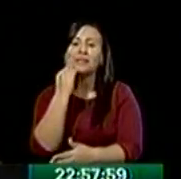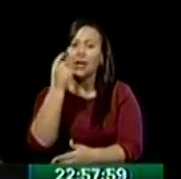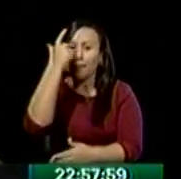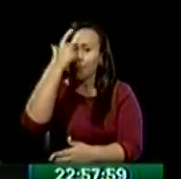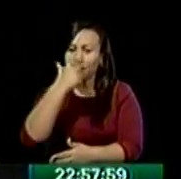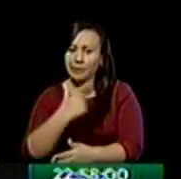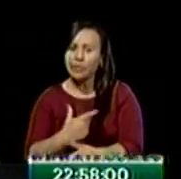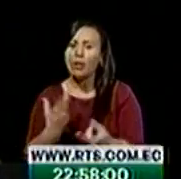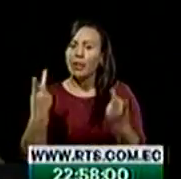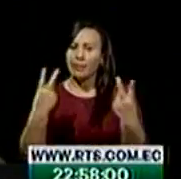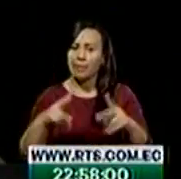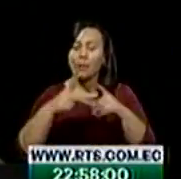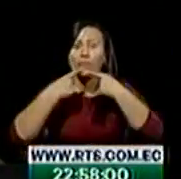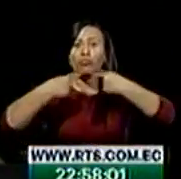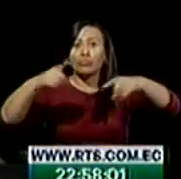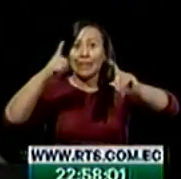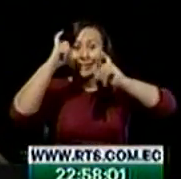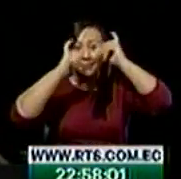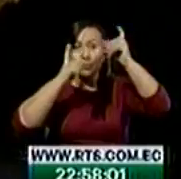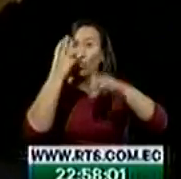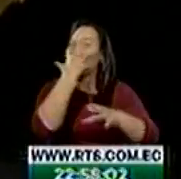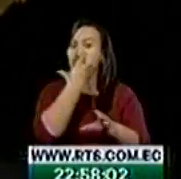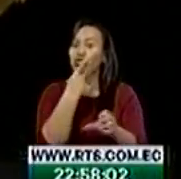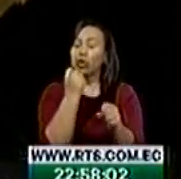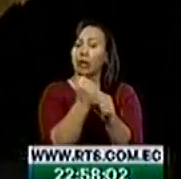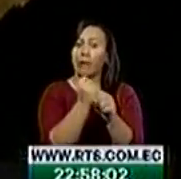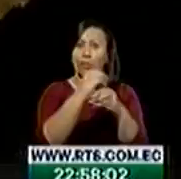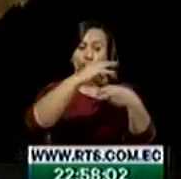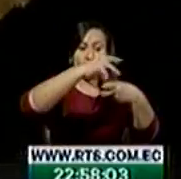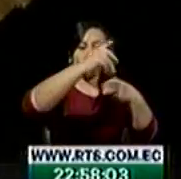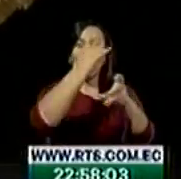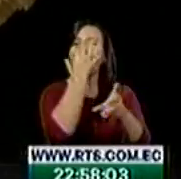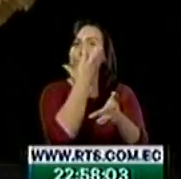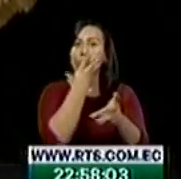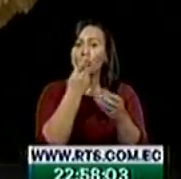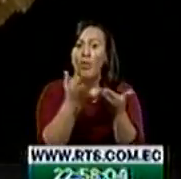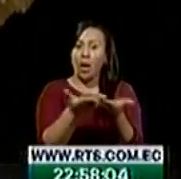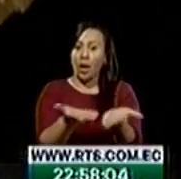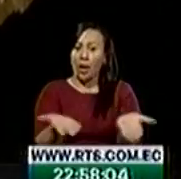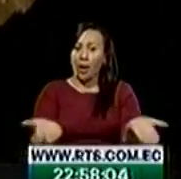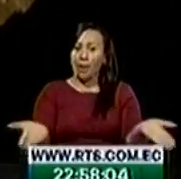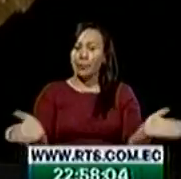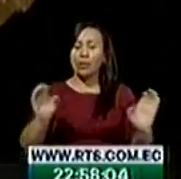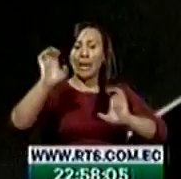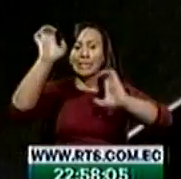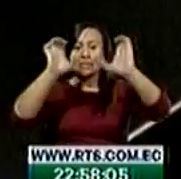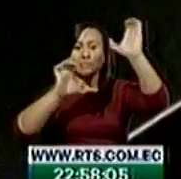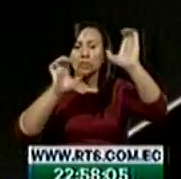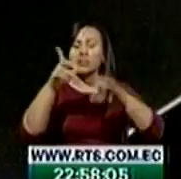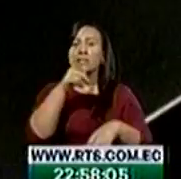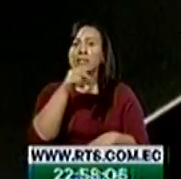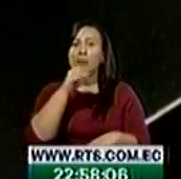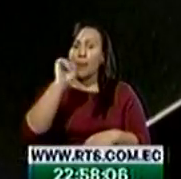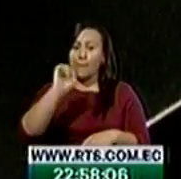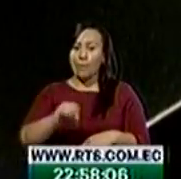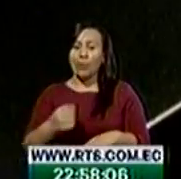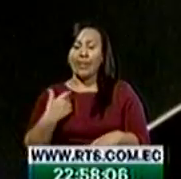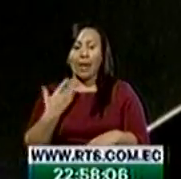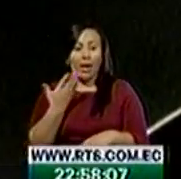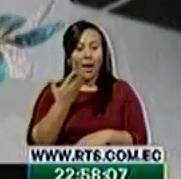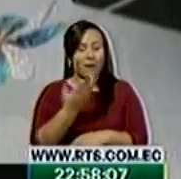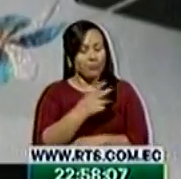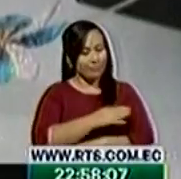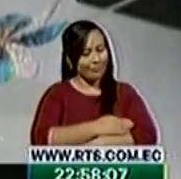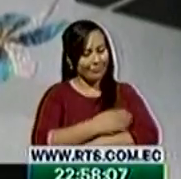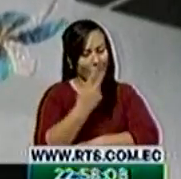En esta exposición, las diferentes artesanías ecuatorianas tienen su espacio. Un espacio en el que no solamente se podrá apreciar